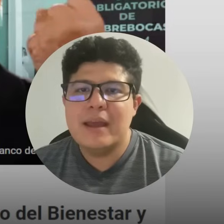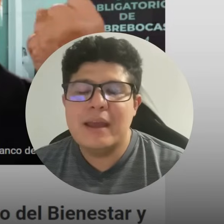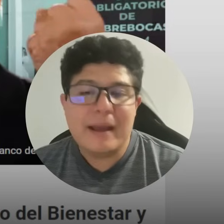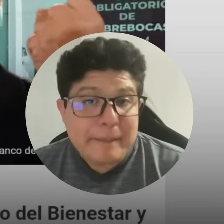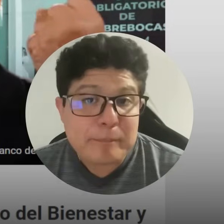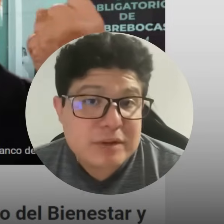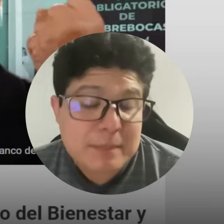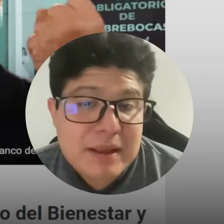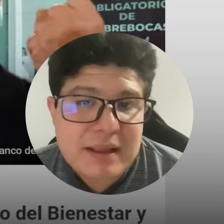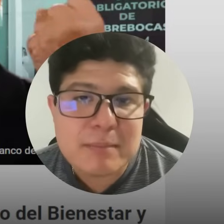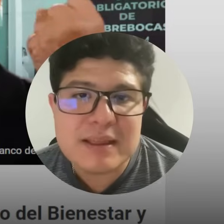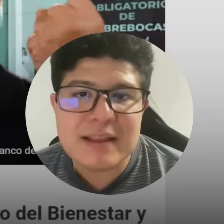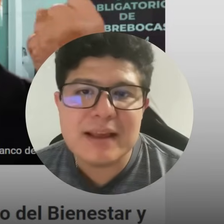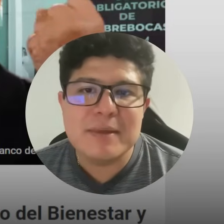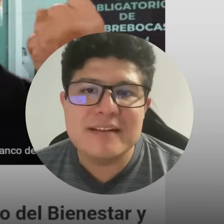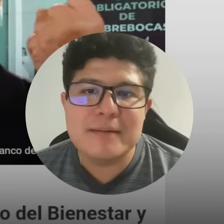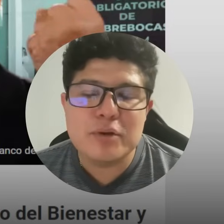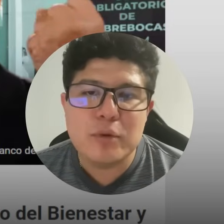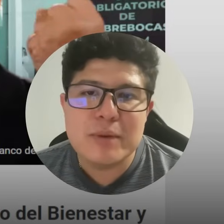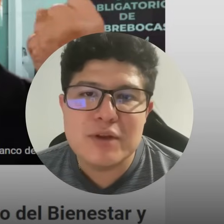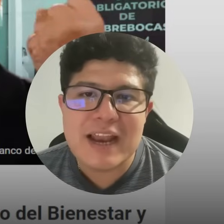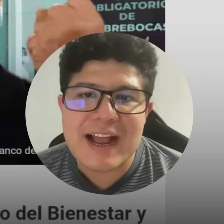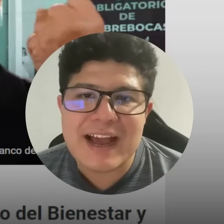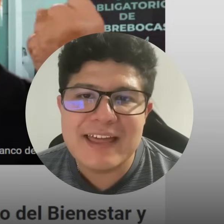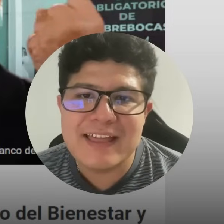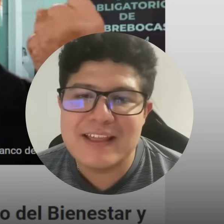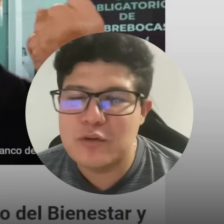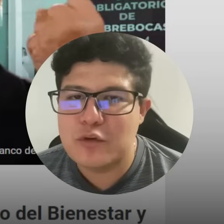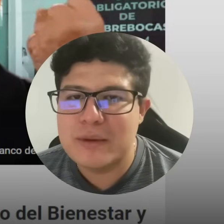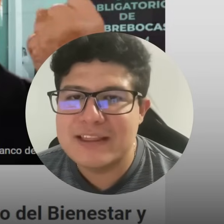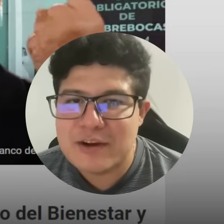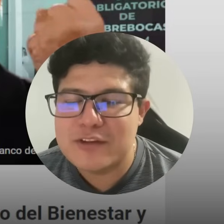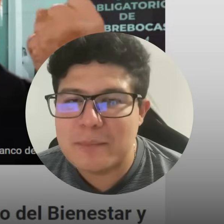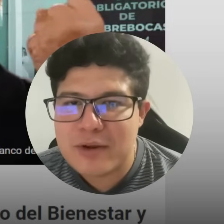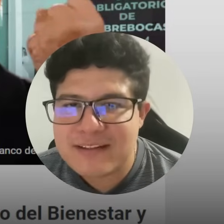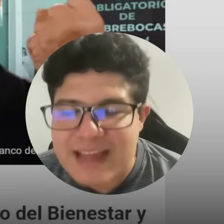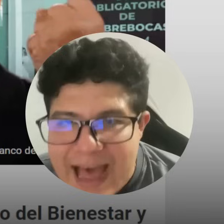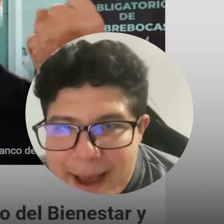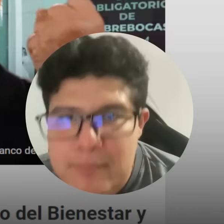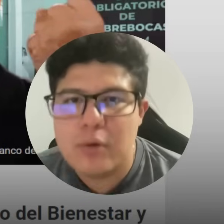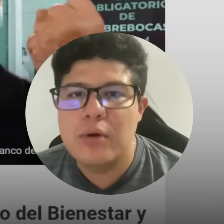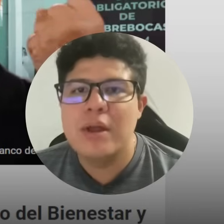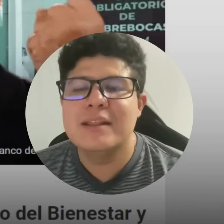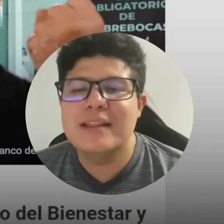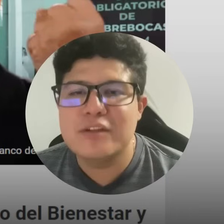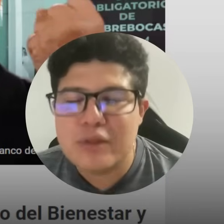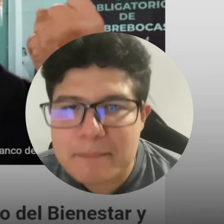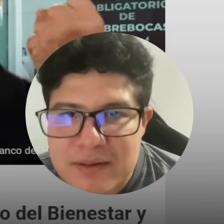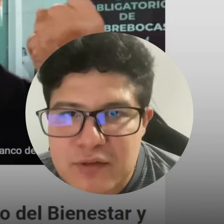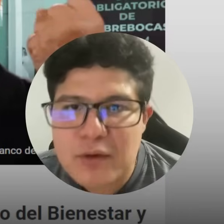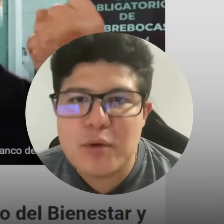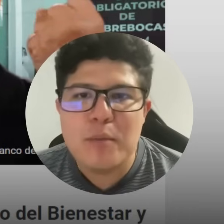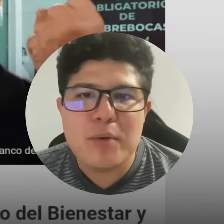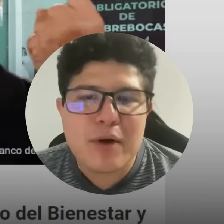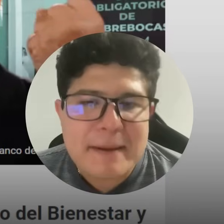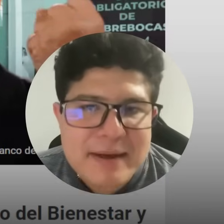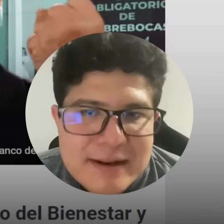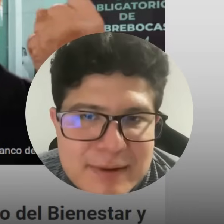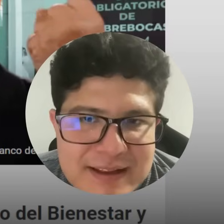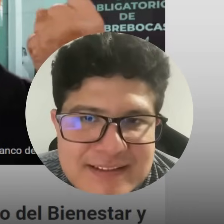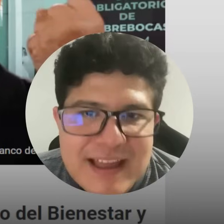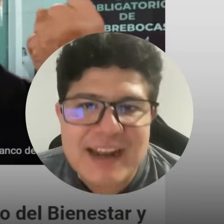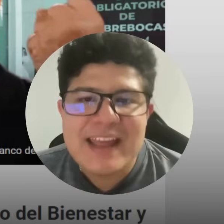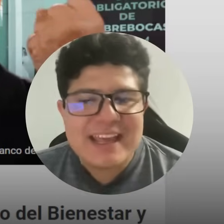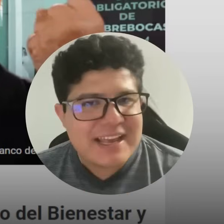Eh Pues también invitarte a que me dejes saber tu opinión en la caja de los comentarios si apoyas a am tienes una pensión un programa